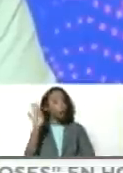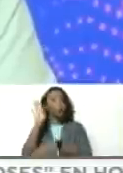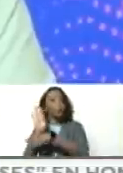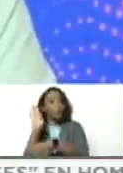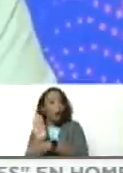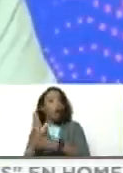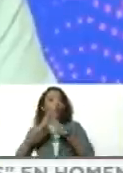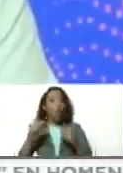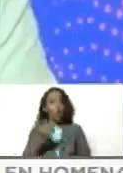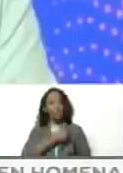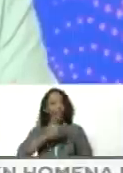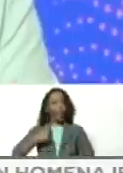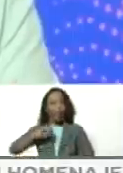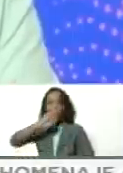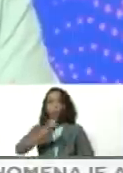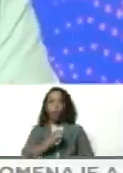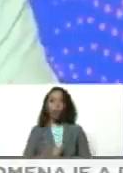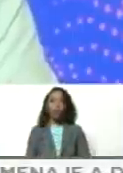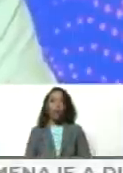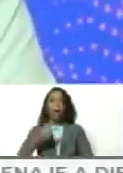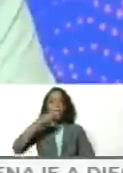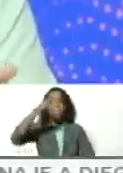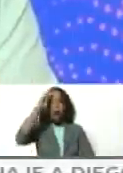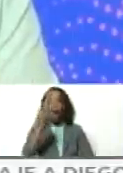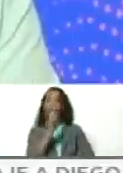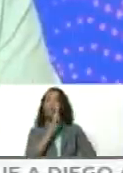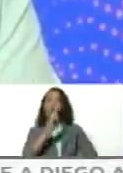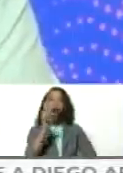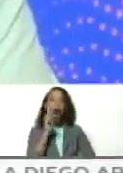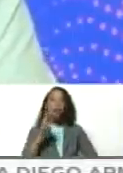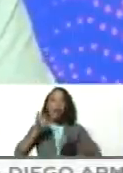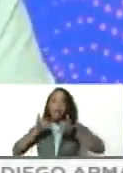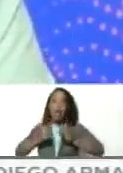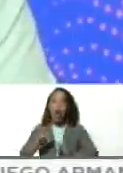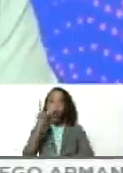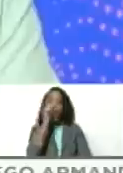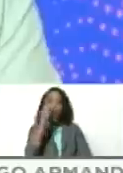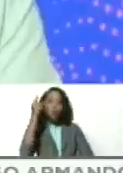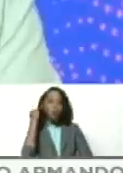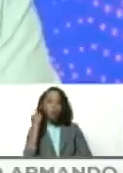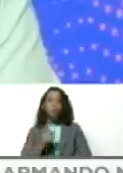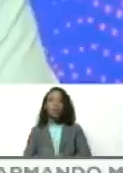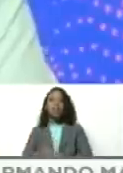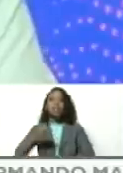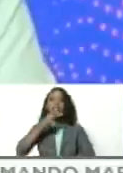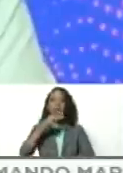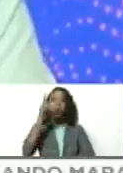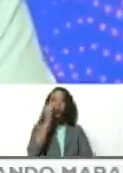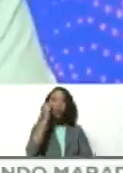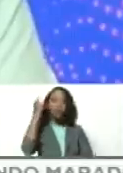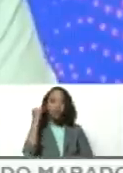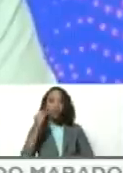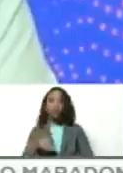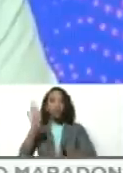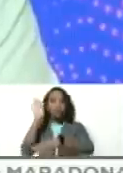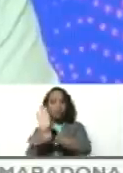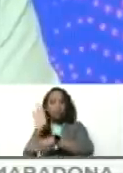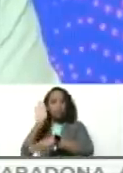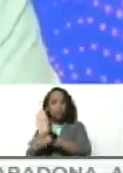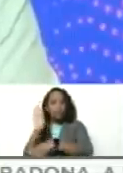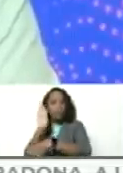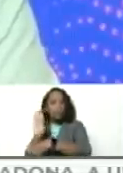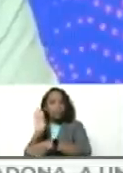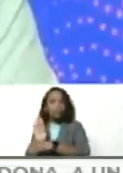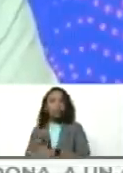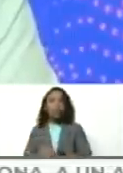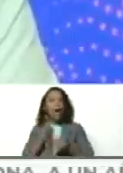cuidarlos y quererlos. Padre, madre, hijos, hijas, nietos, nietas, cuidarlos.